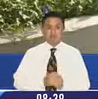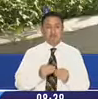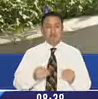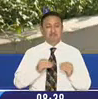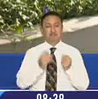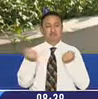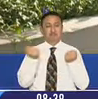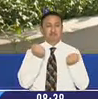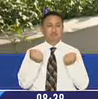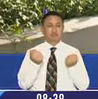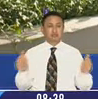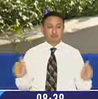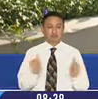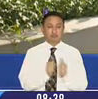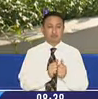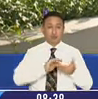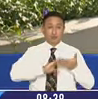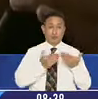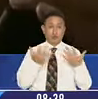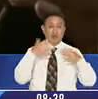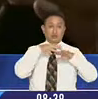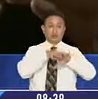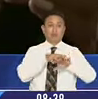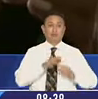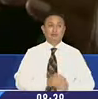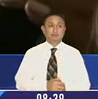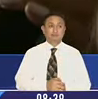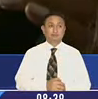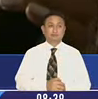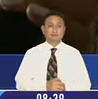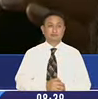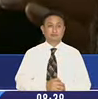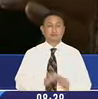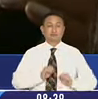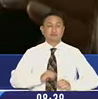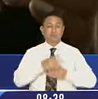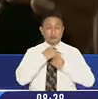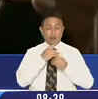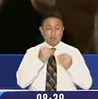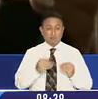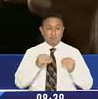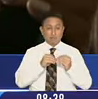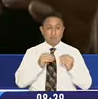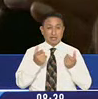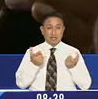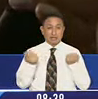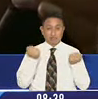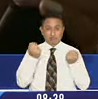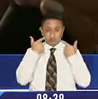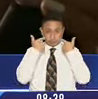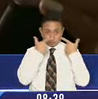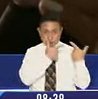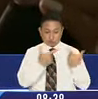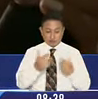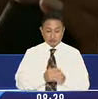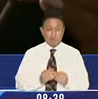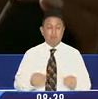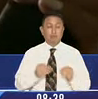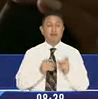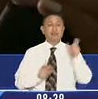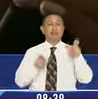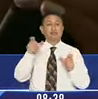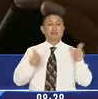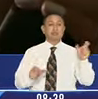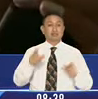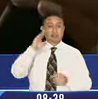y trabajo conjunto con la comunidad. Y me gustaría que haya más patrullaje, que haya más más policías, porque ya